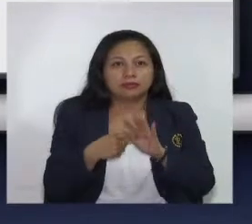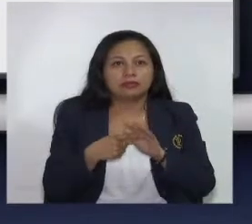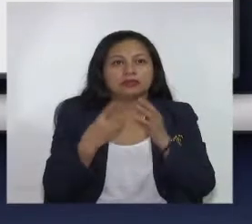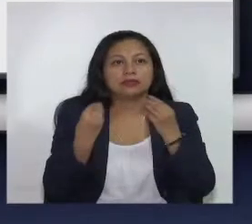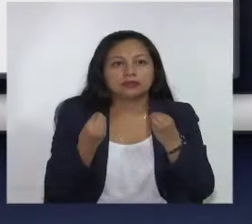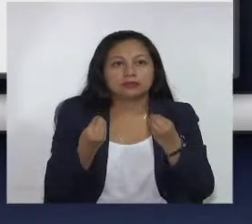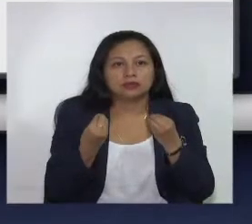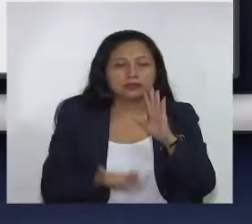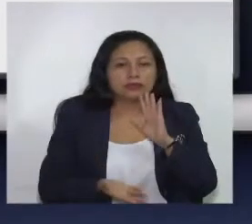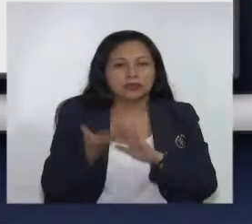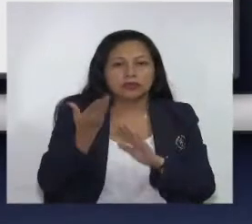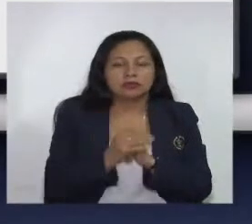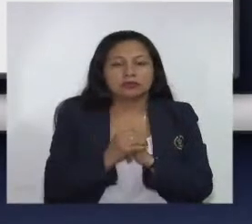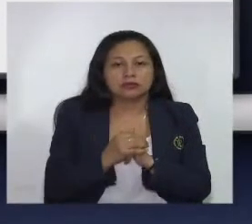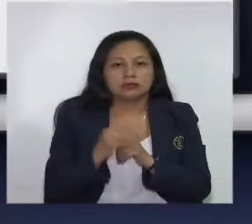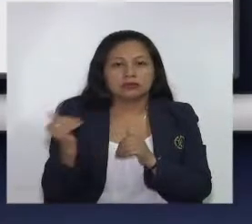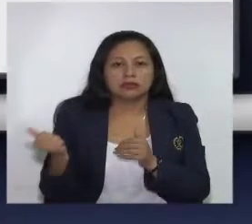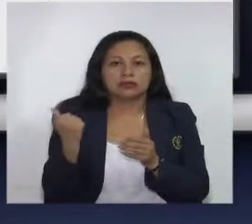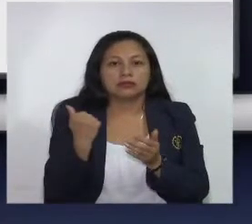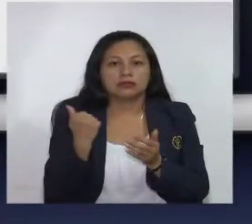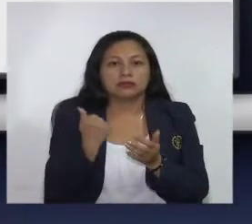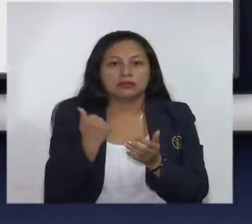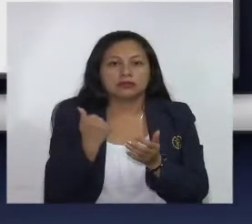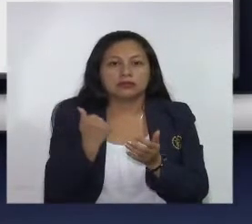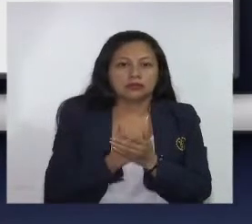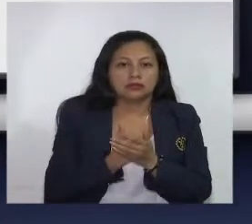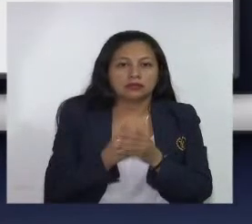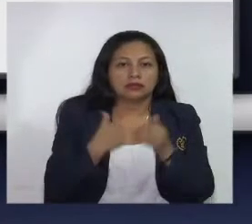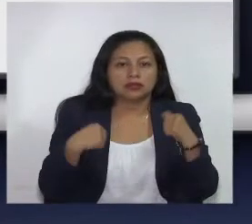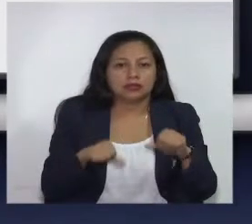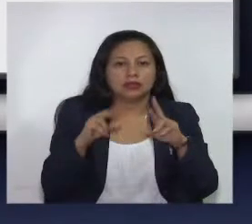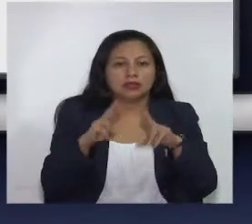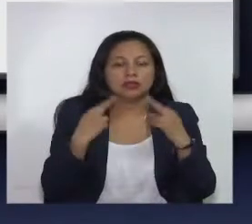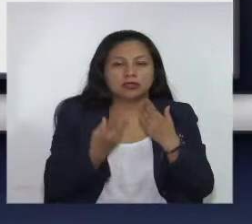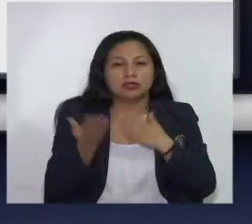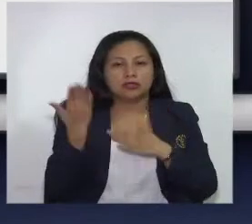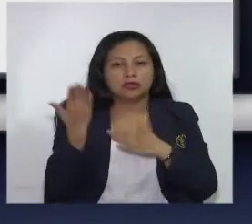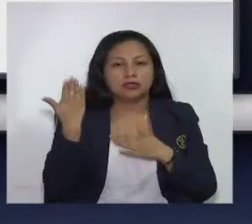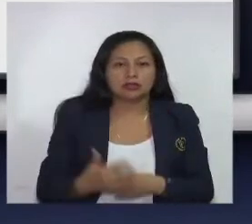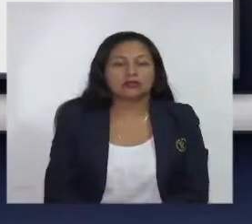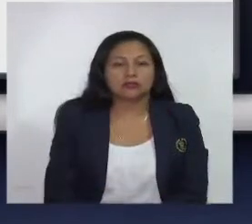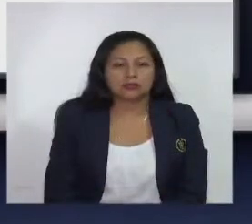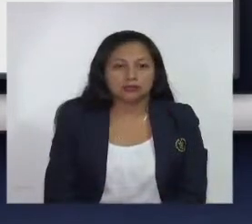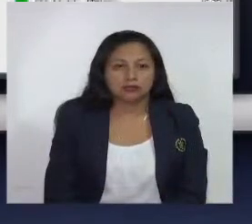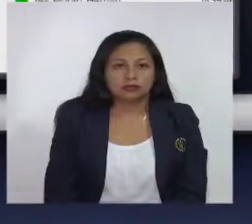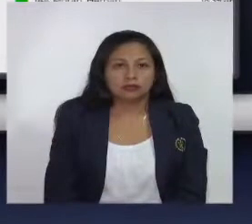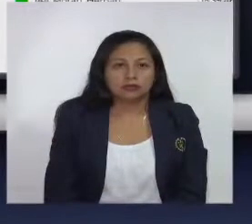tanto, habiendo mayoría, queda aprobada el acta de sesiones anteriores.